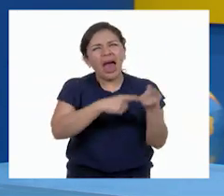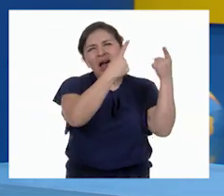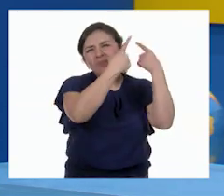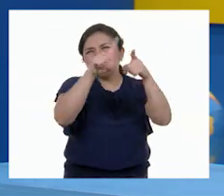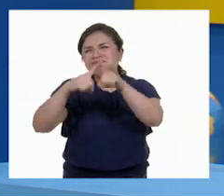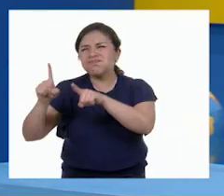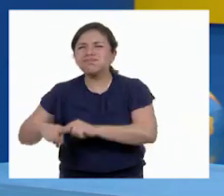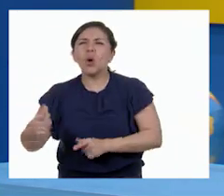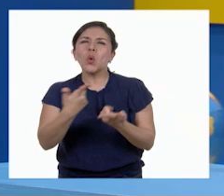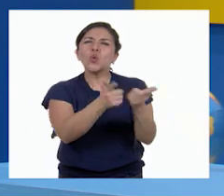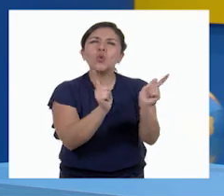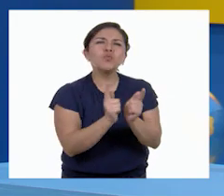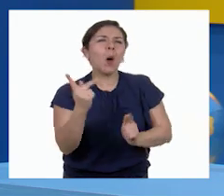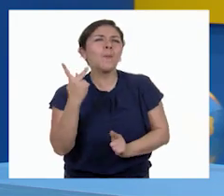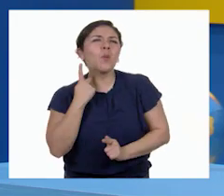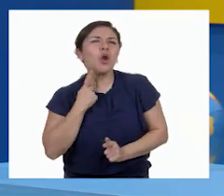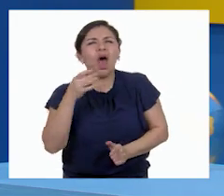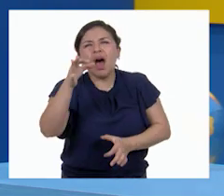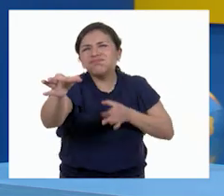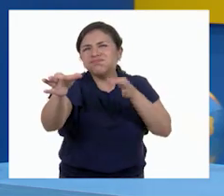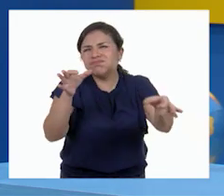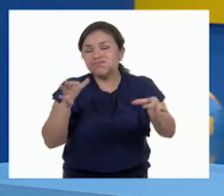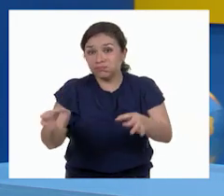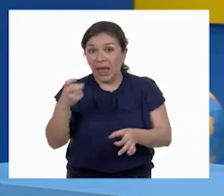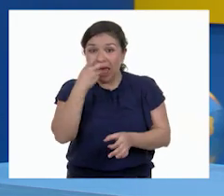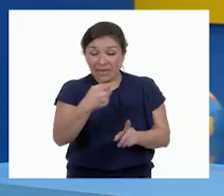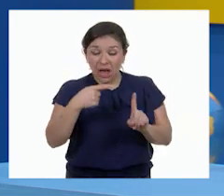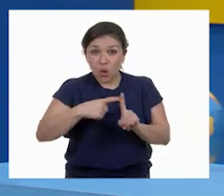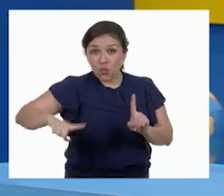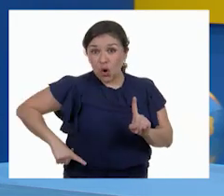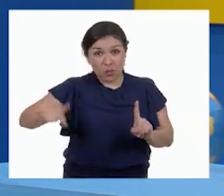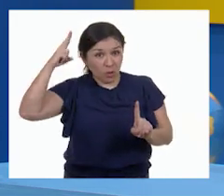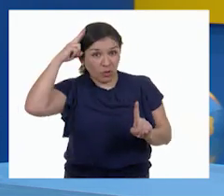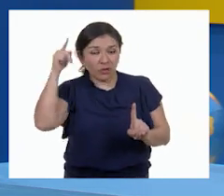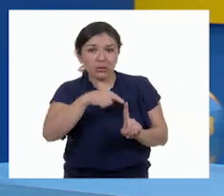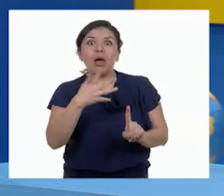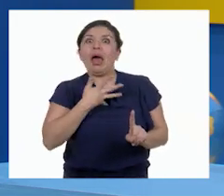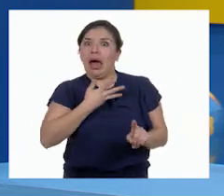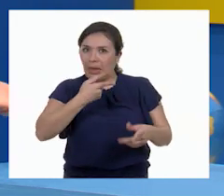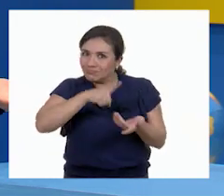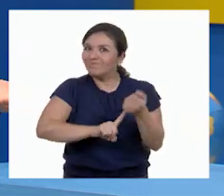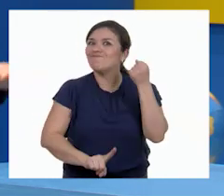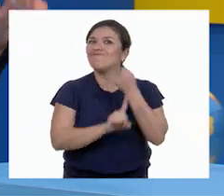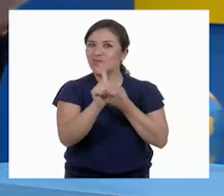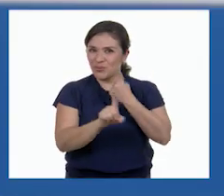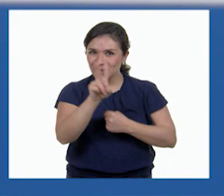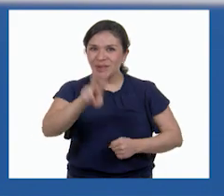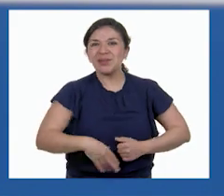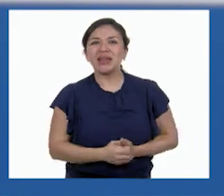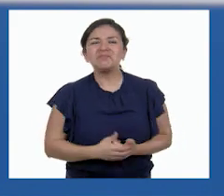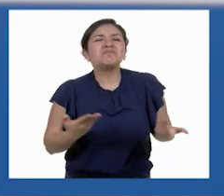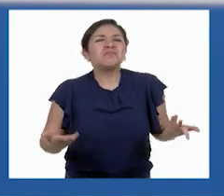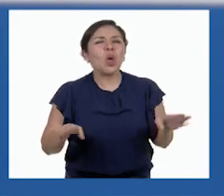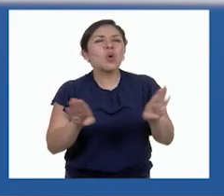diversidad de fuerzas políticas locales, la dictadura de Díaz enfrentó un gran desafío. ¿Cómo mantener el territorio